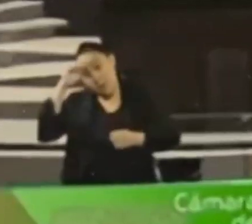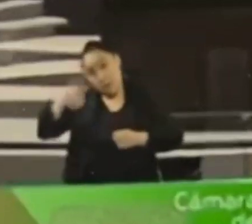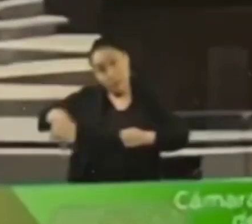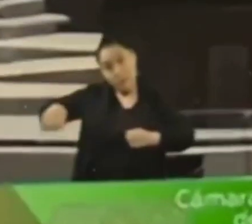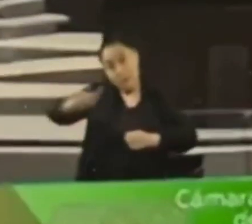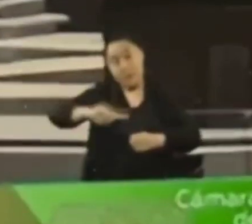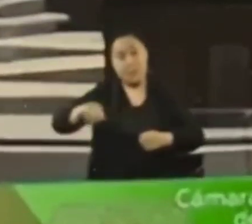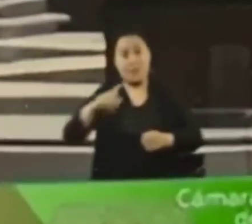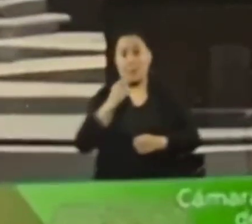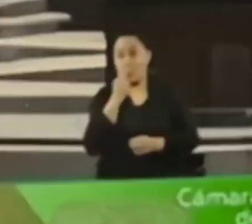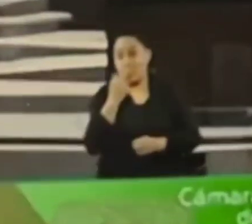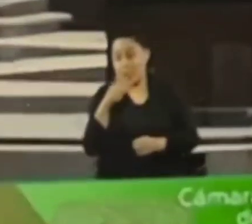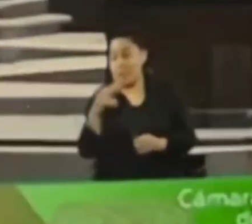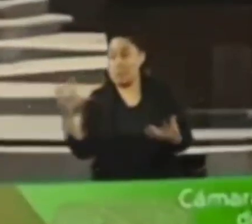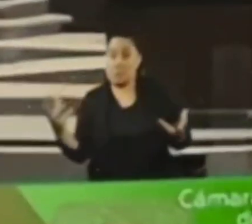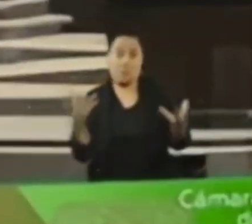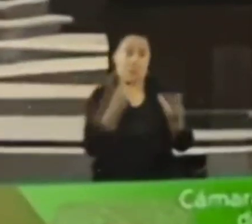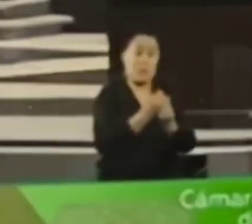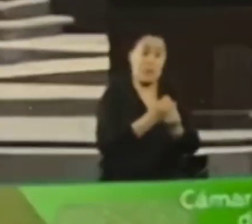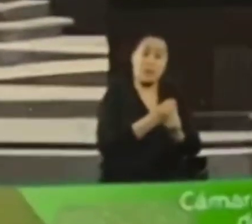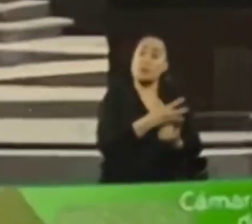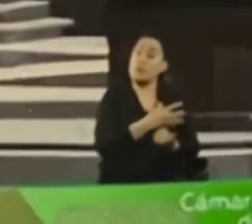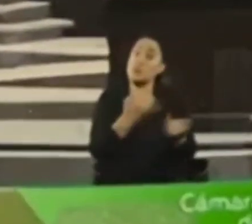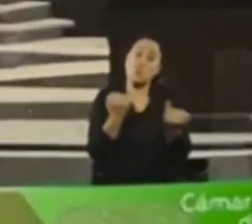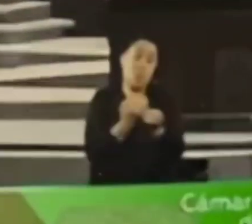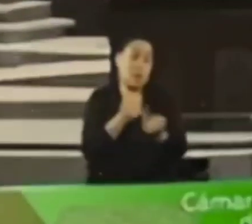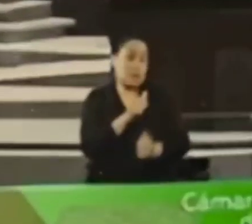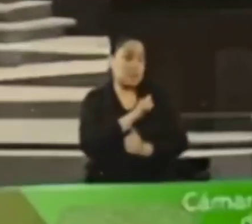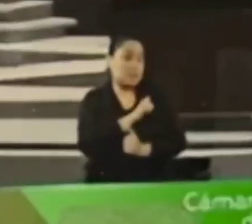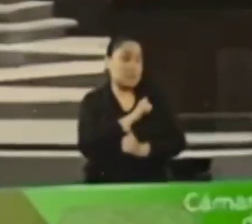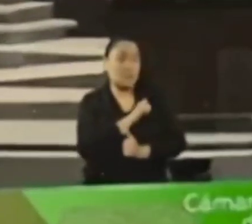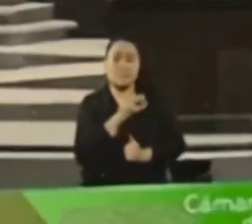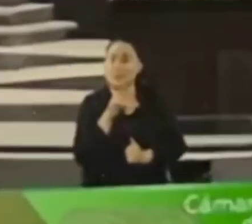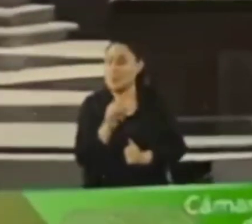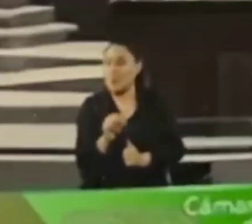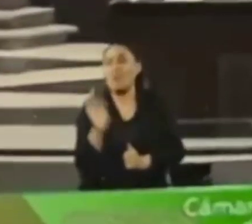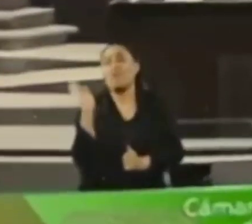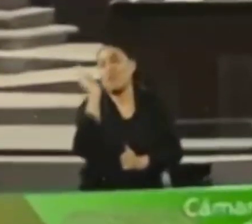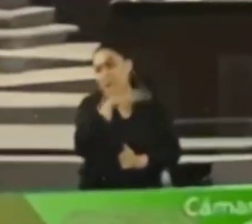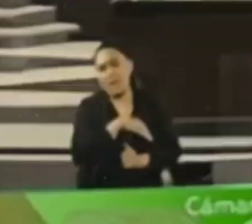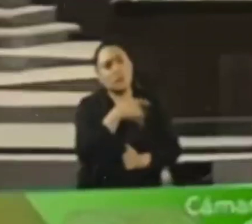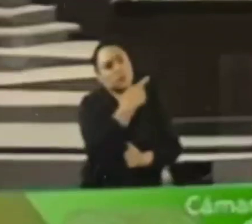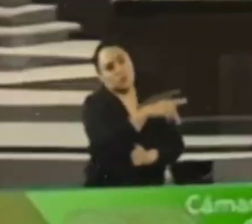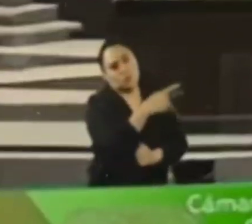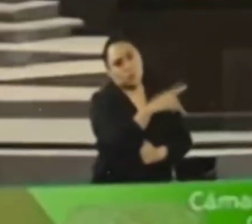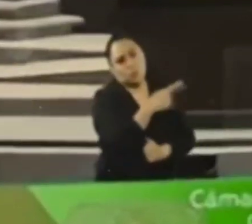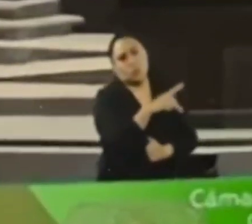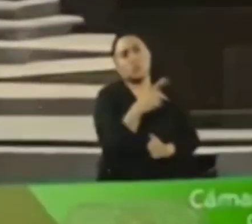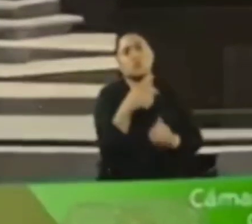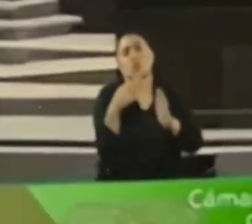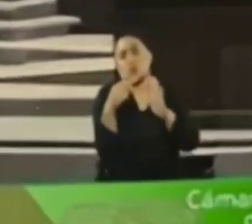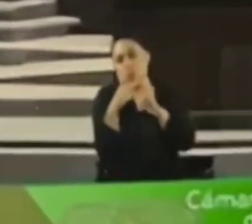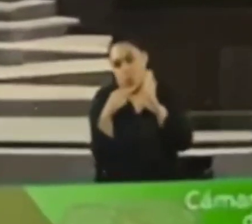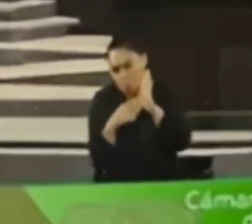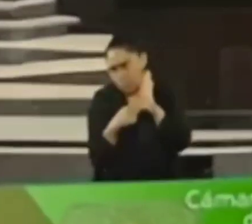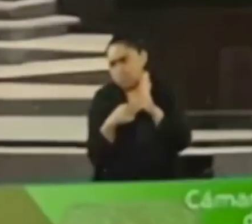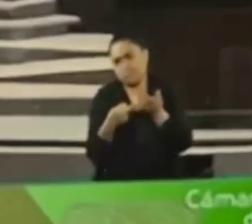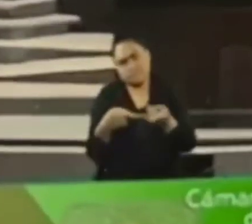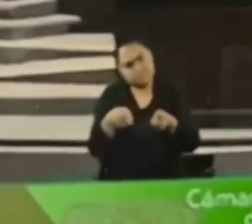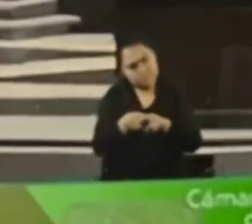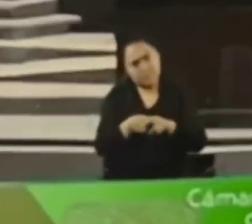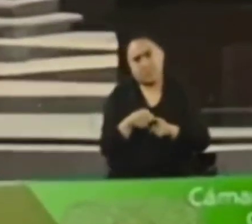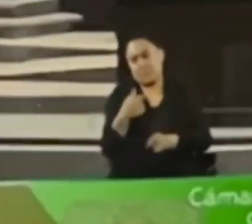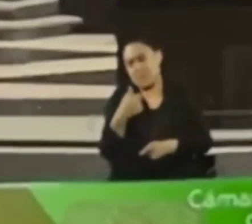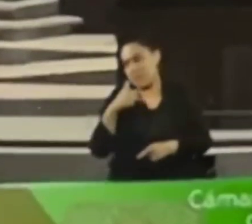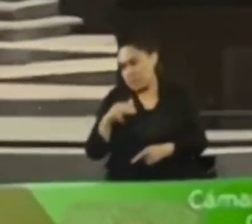parte del Ejército Mexicano. Falso. Se regirá por normas y principios de seguridad pública y estará obligada